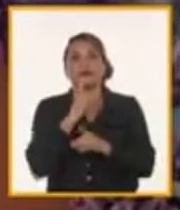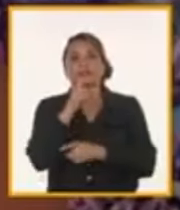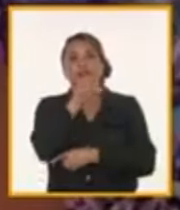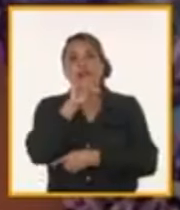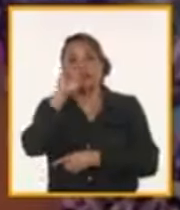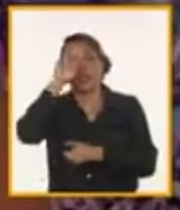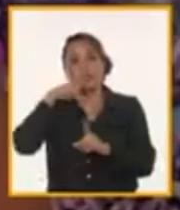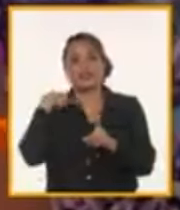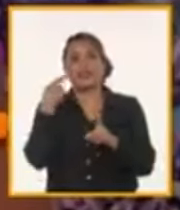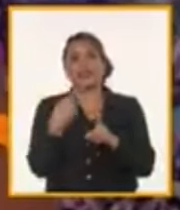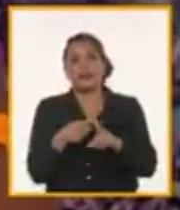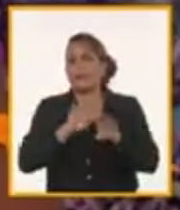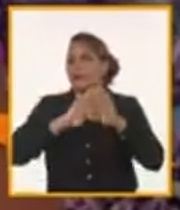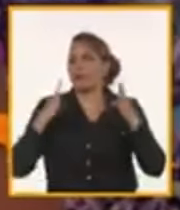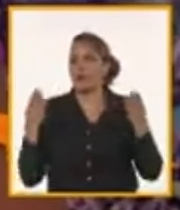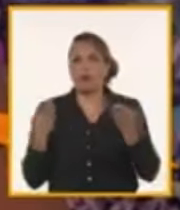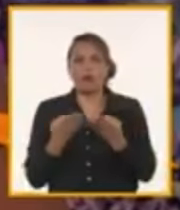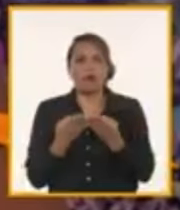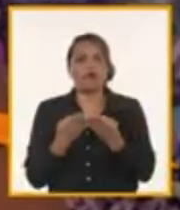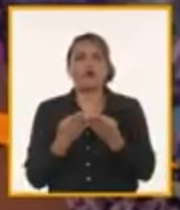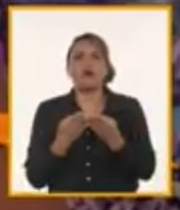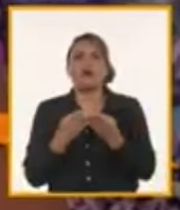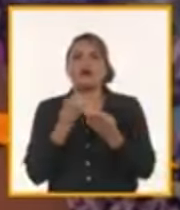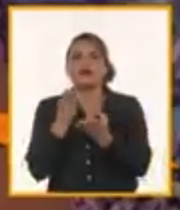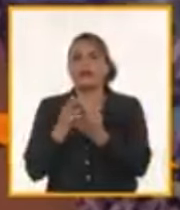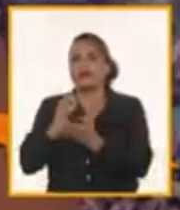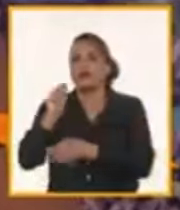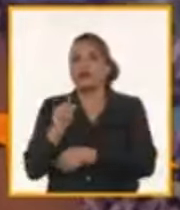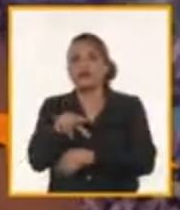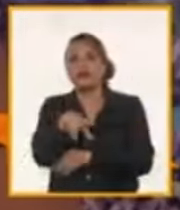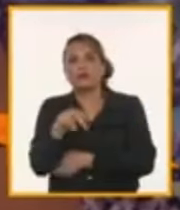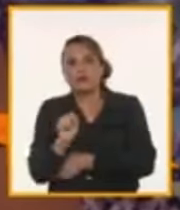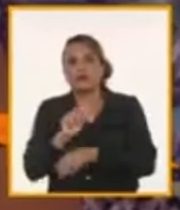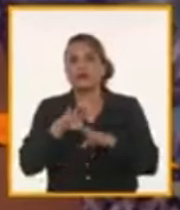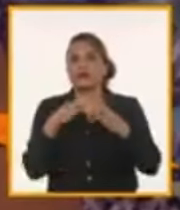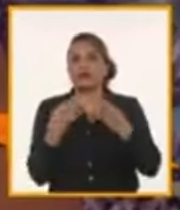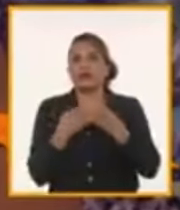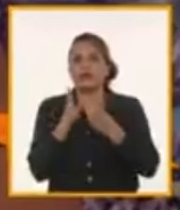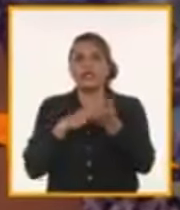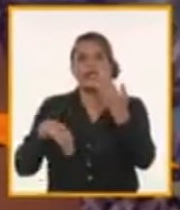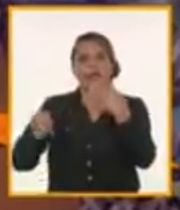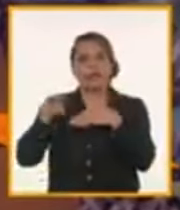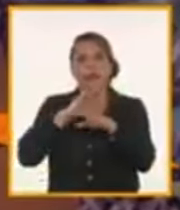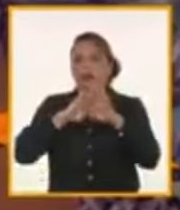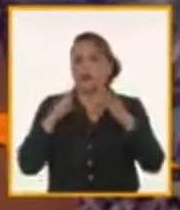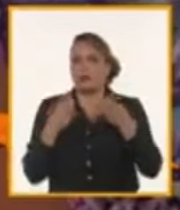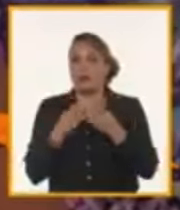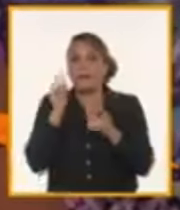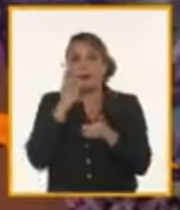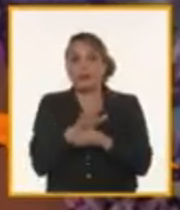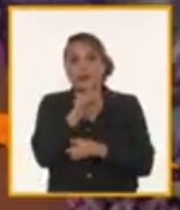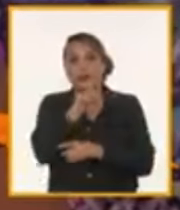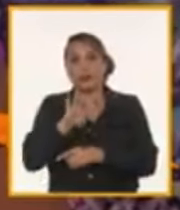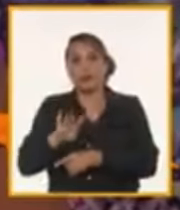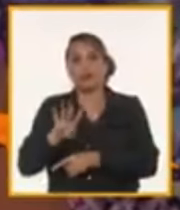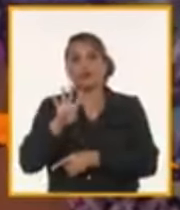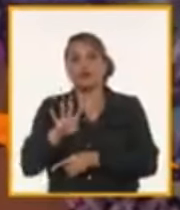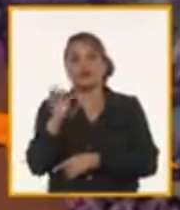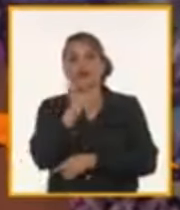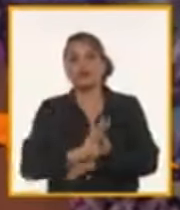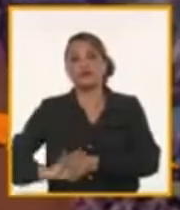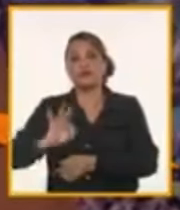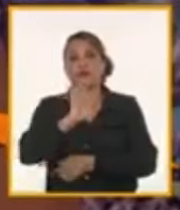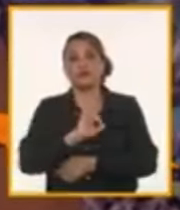septiembre con todo el nuevo ingreso en todas las modalidades y tipos de curso y a partir del 14 de octubre con todos los